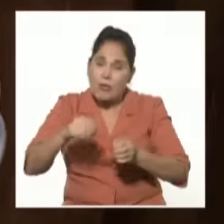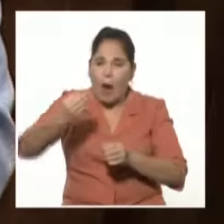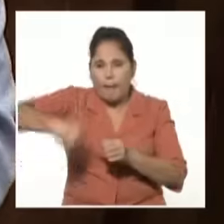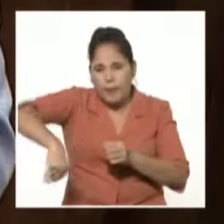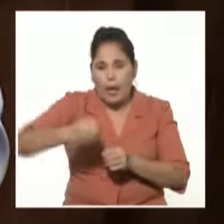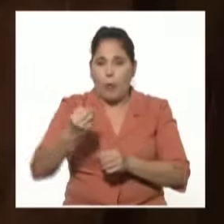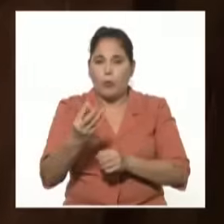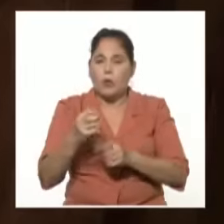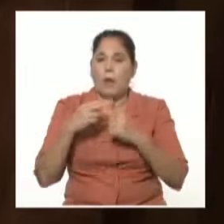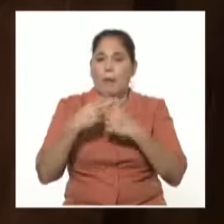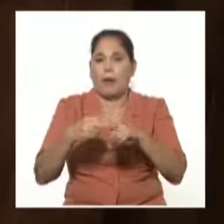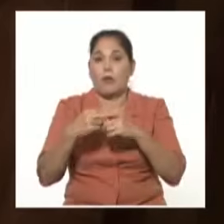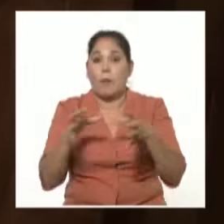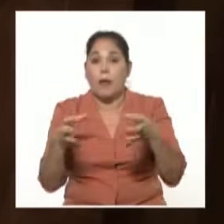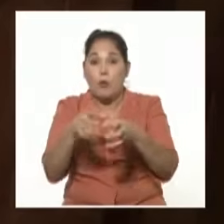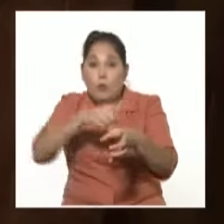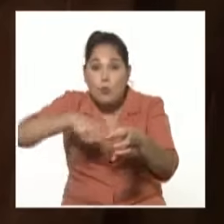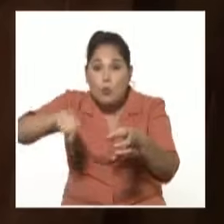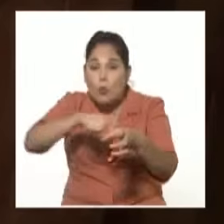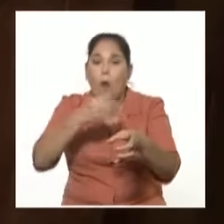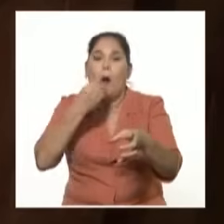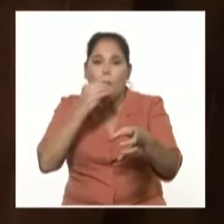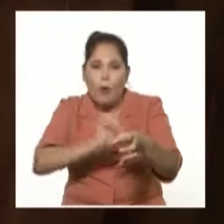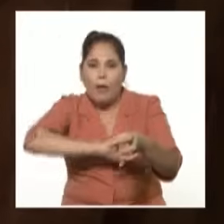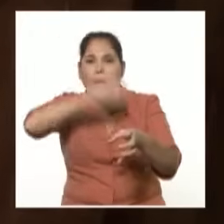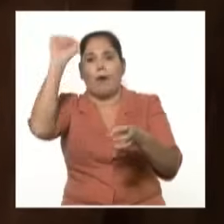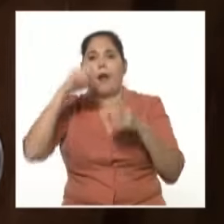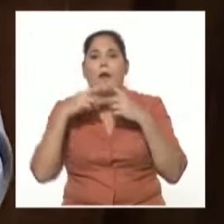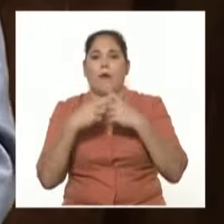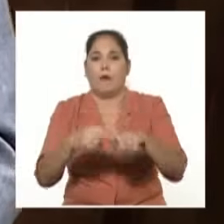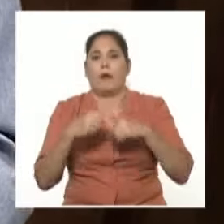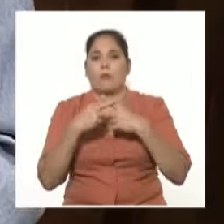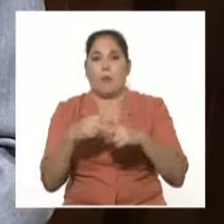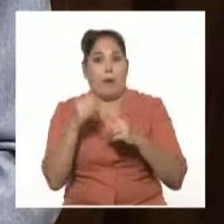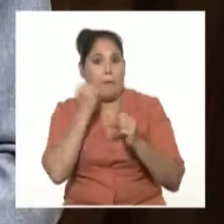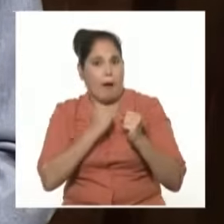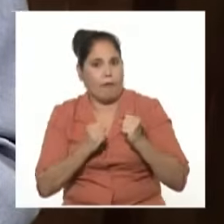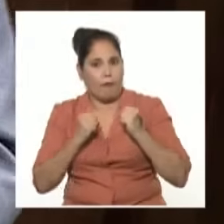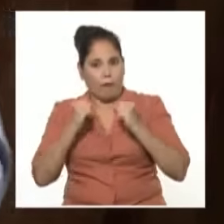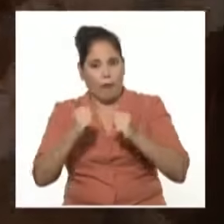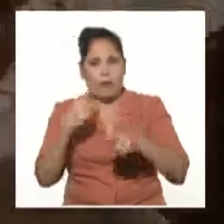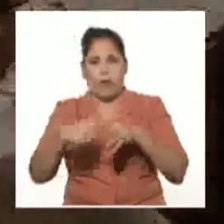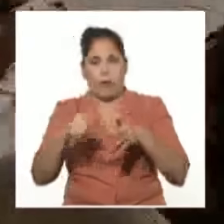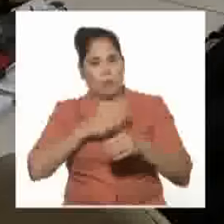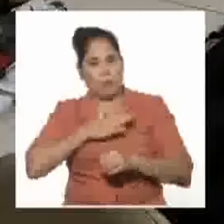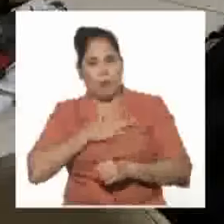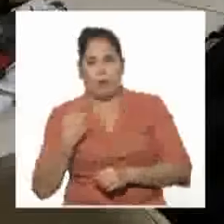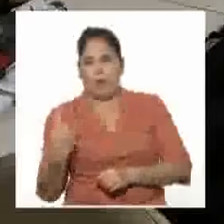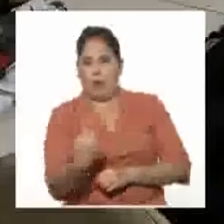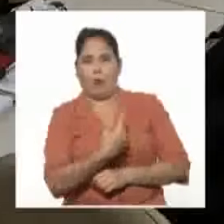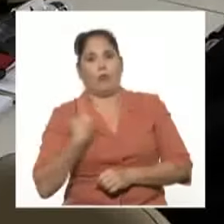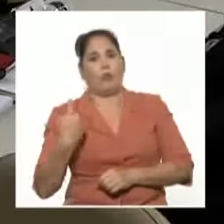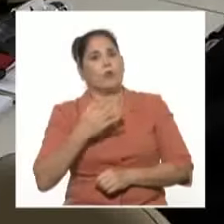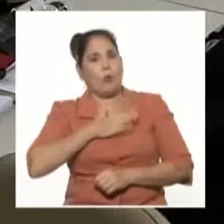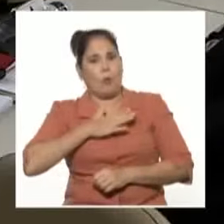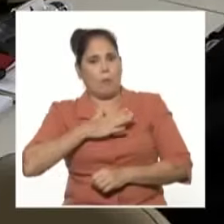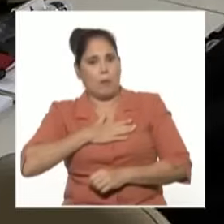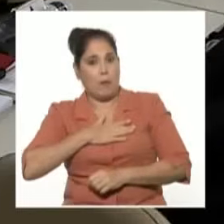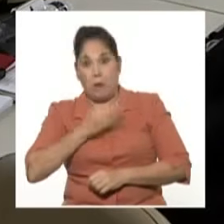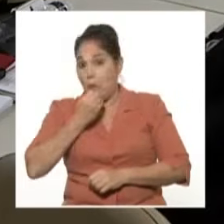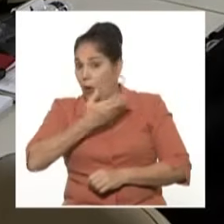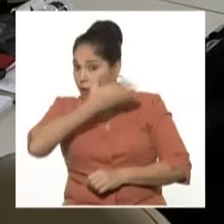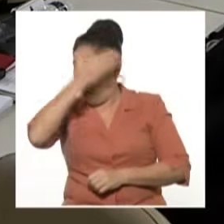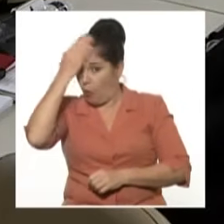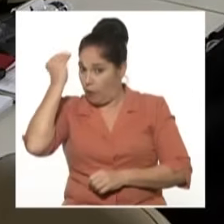para resolver colectivamente lo que es posible resolver con fuerzas y recursos propios. No podemos olvidar ni